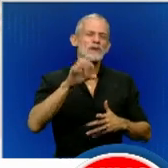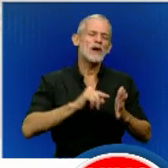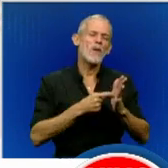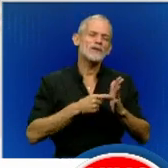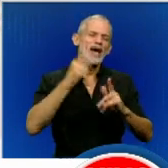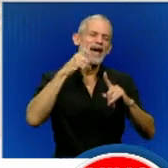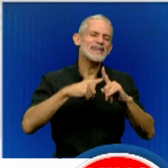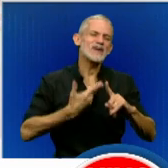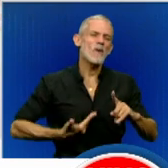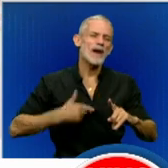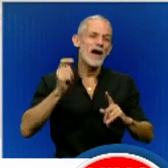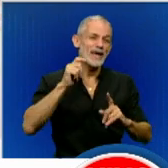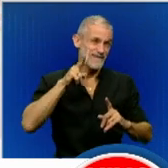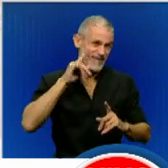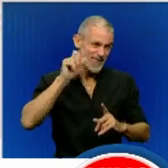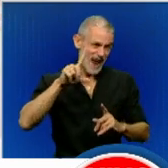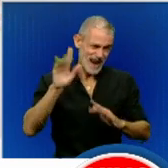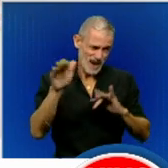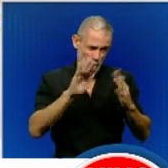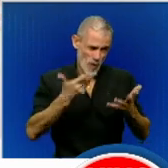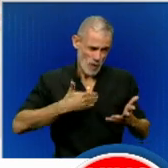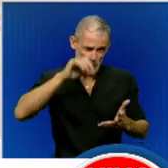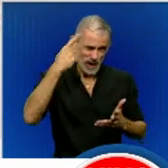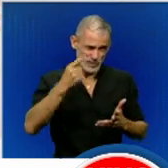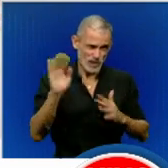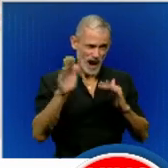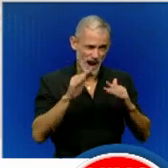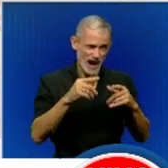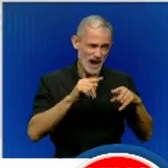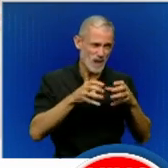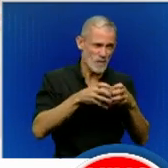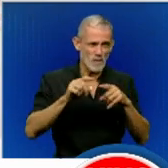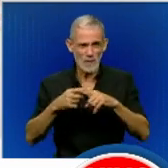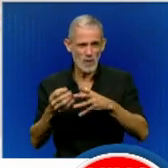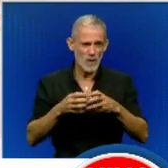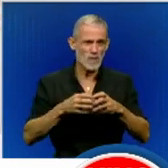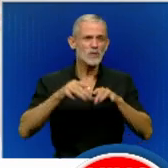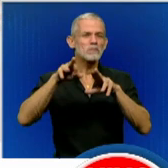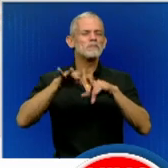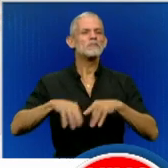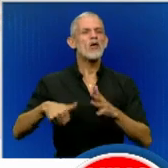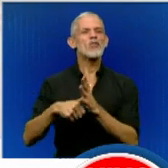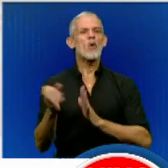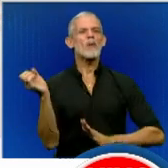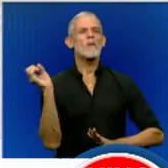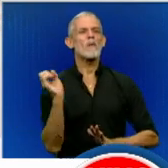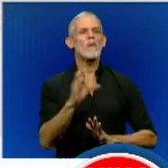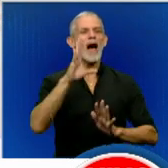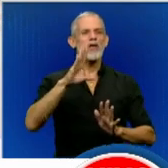del mismo color político que el gobierno nacional con el simple envío de una carta documento